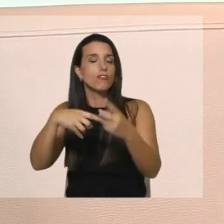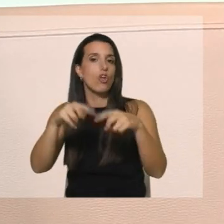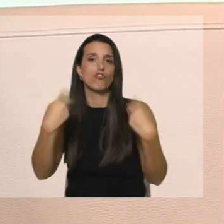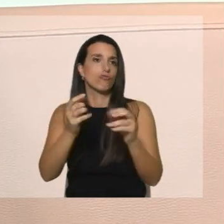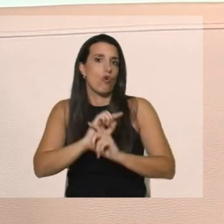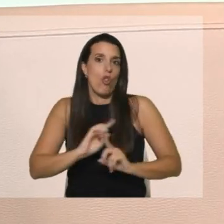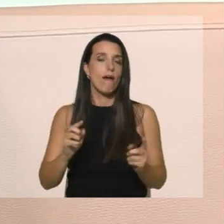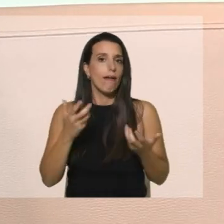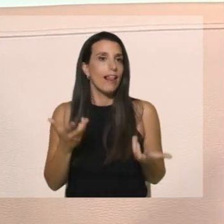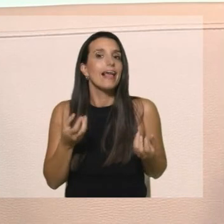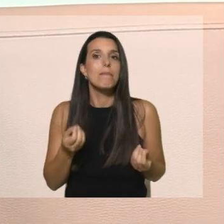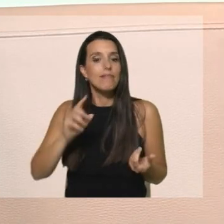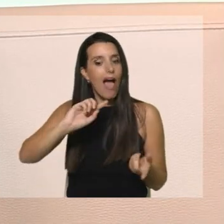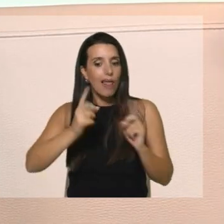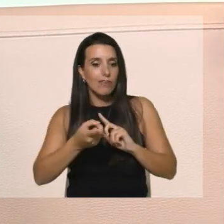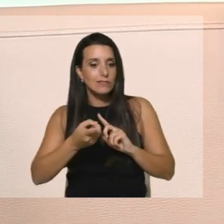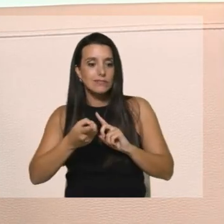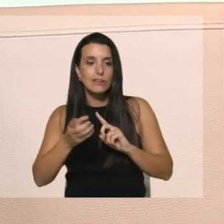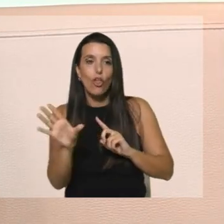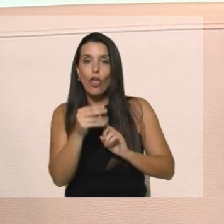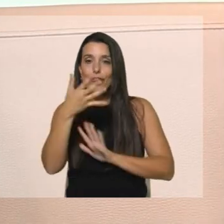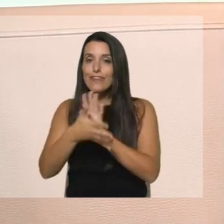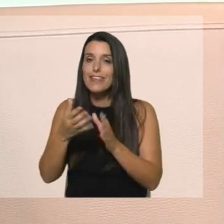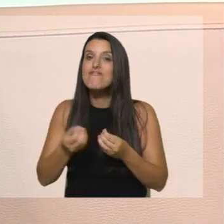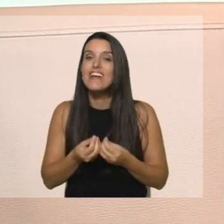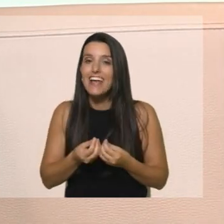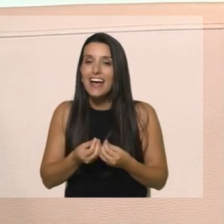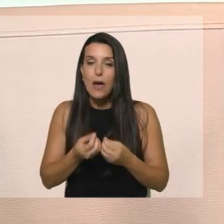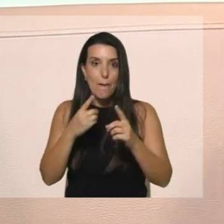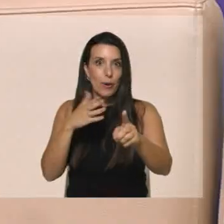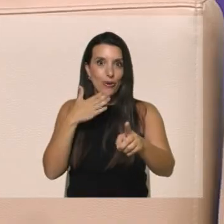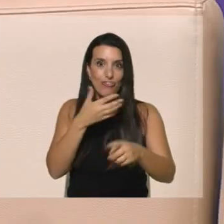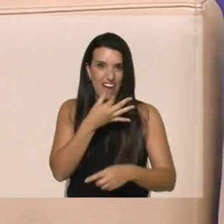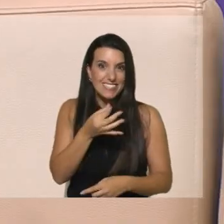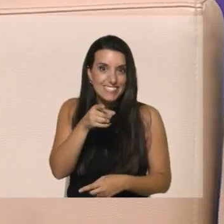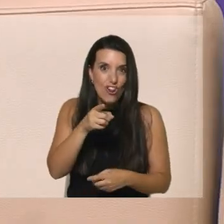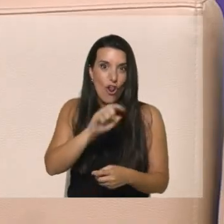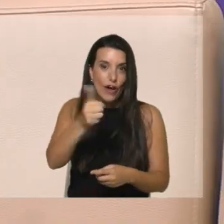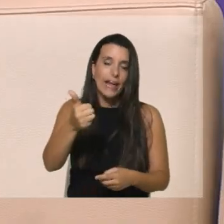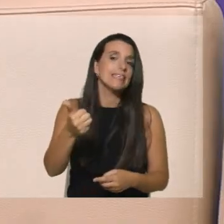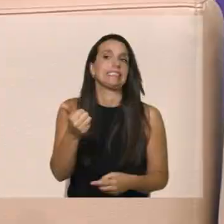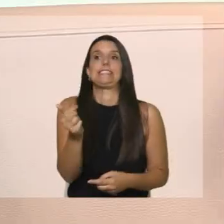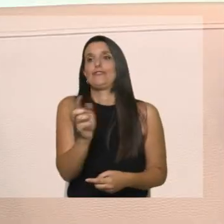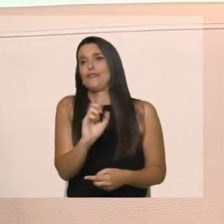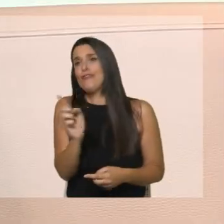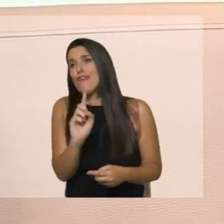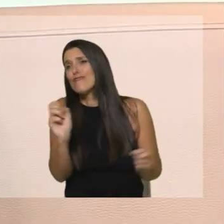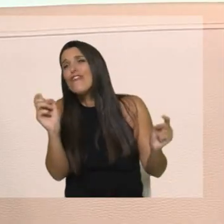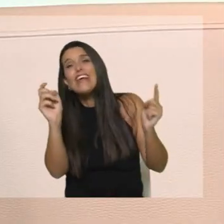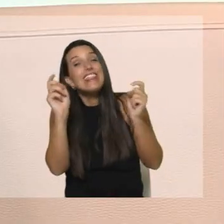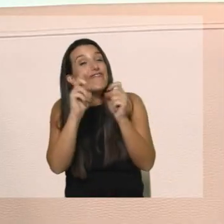bueno, ¿qué pasa si hacemos al revés? Claro, pero ¿fue sencillo llegar a eso? No, fue muy difícil.